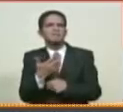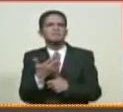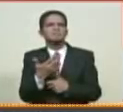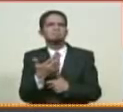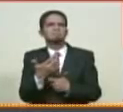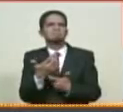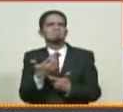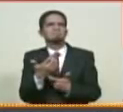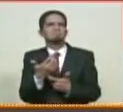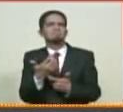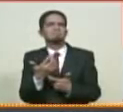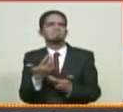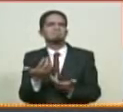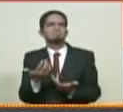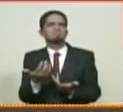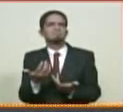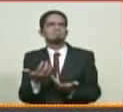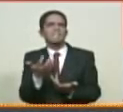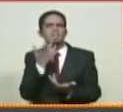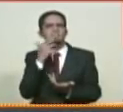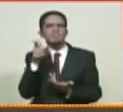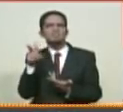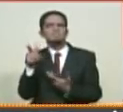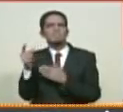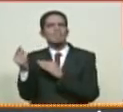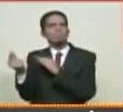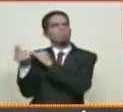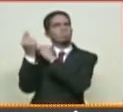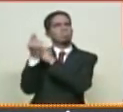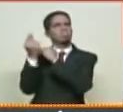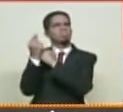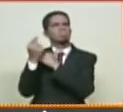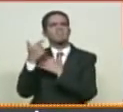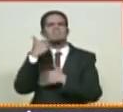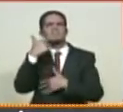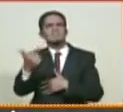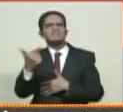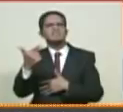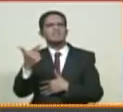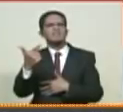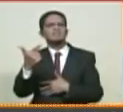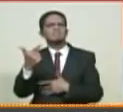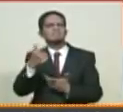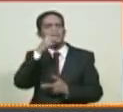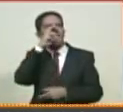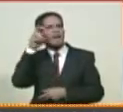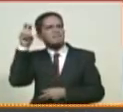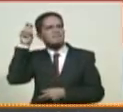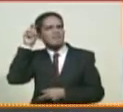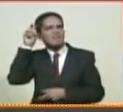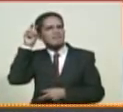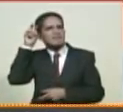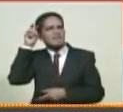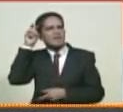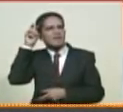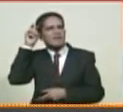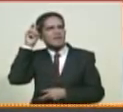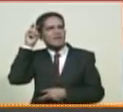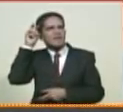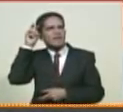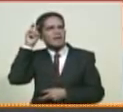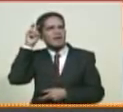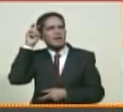los aspavientos emitidos y esgrimidos por parte de estas cancillerías que usted mencionó,